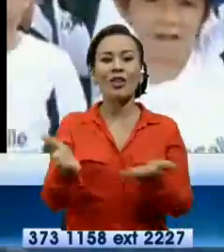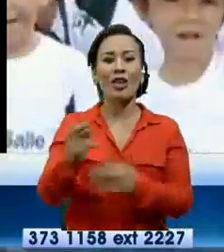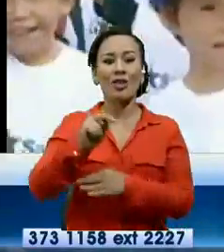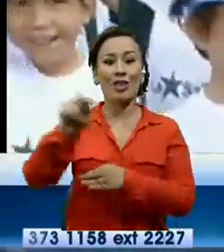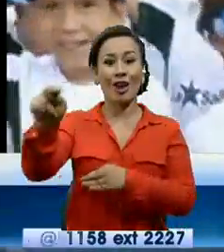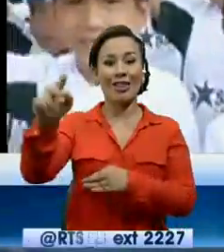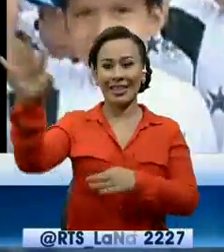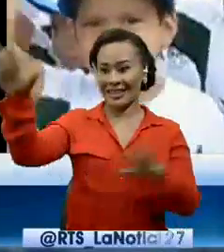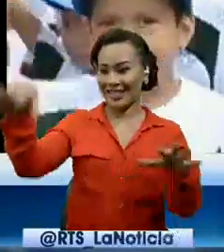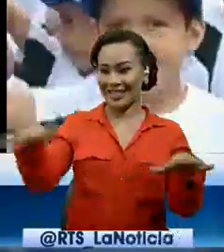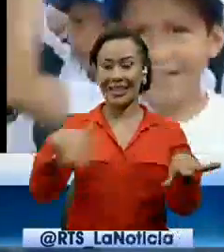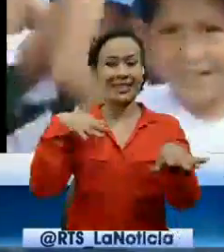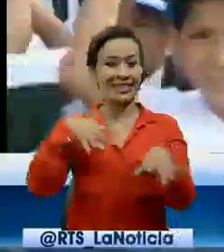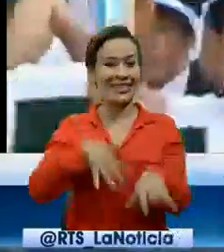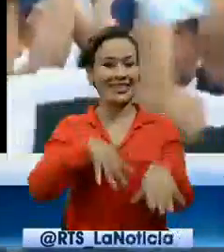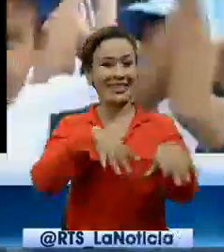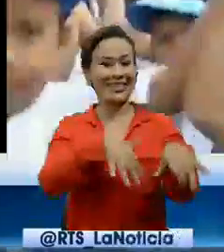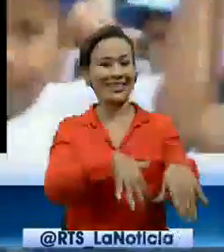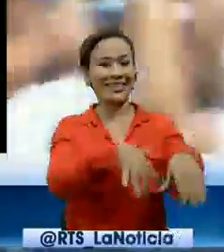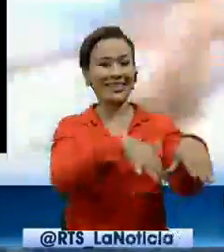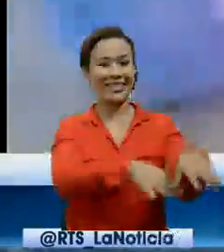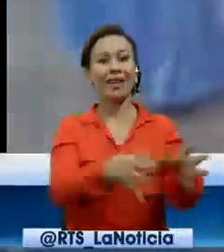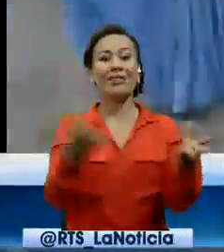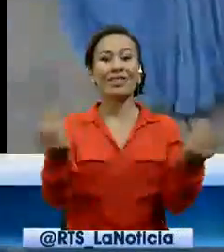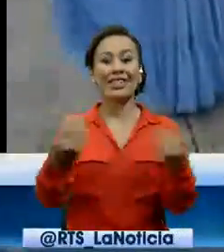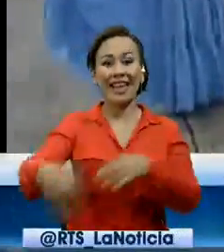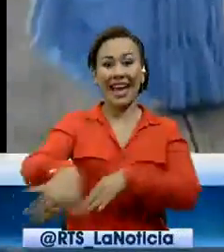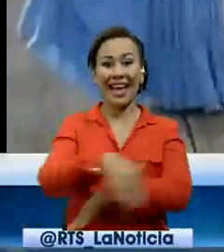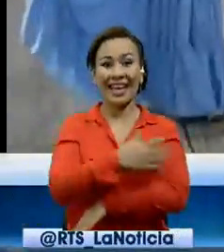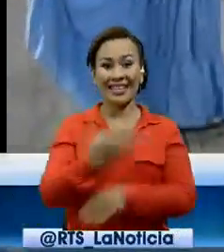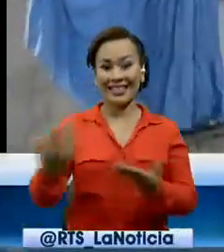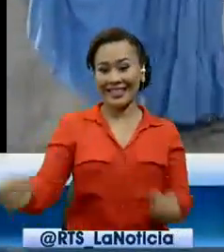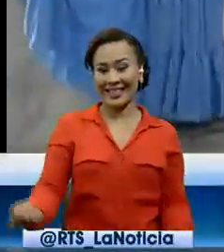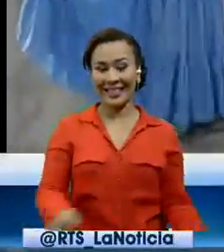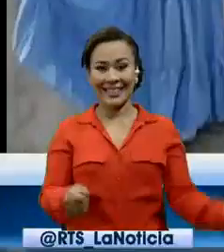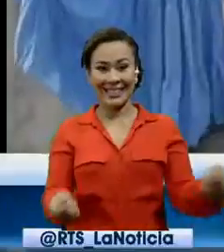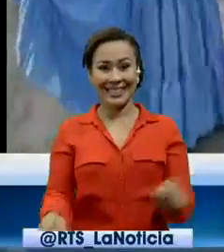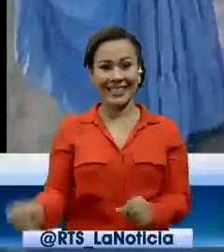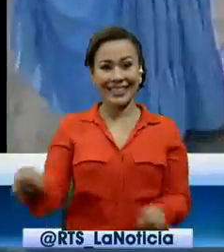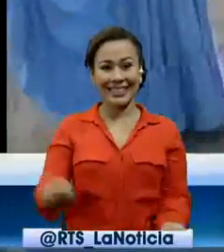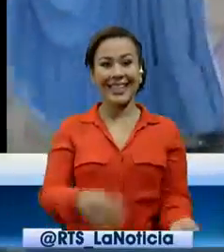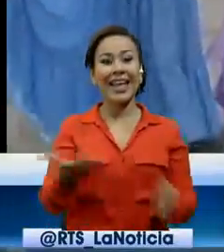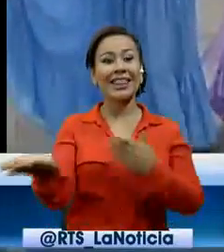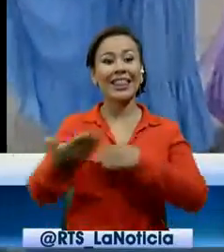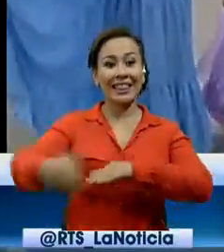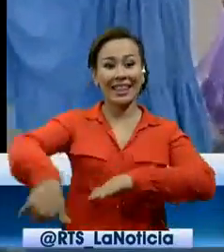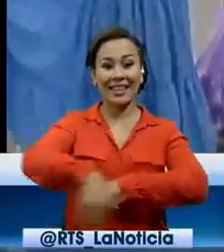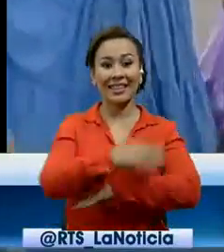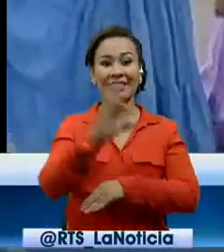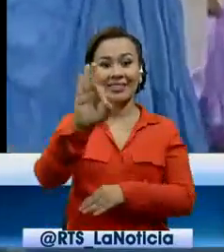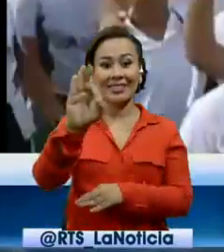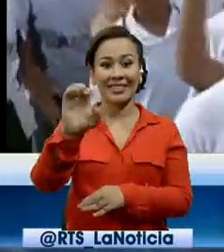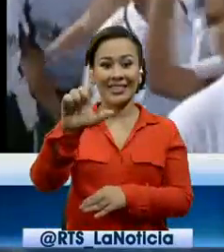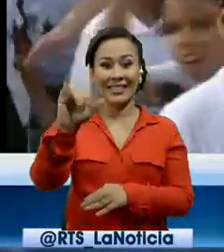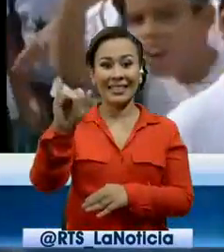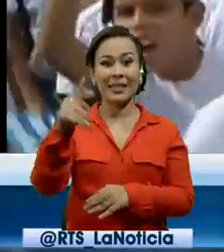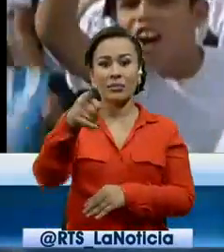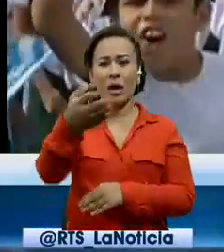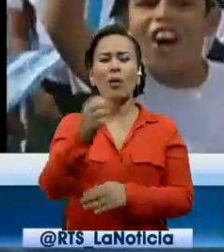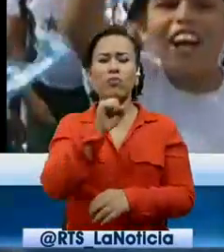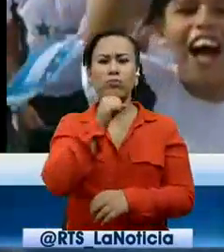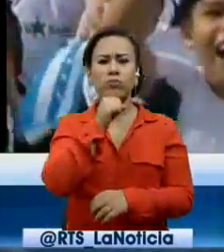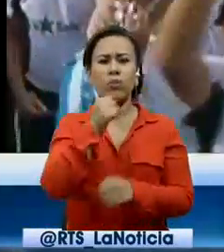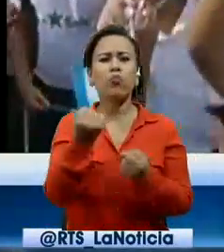un colorido pregón cívico a lo largo de la Avenida Felipe Peso. El plantel con 106 años de